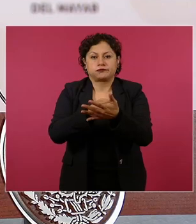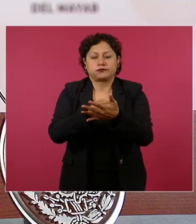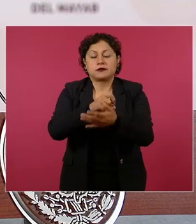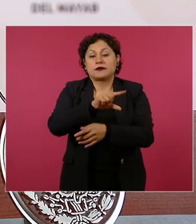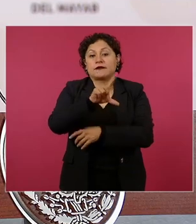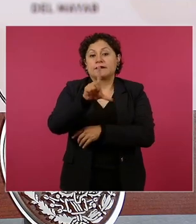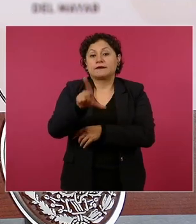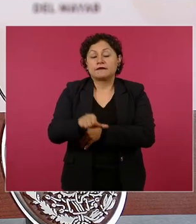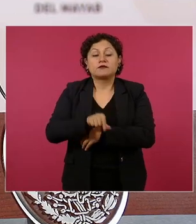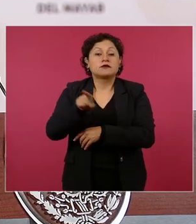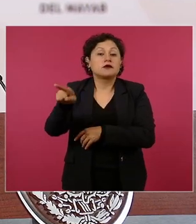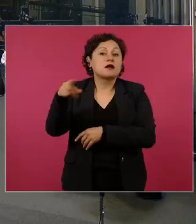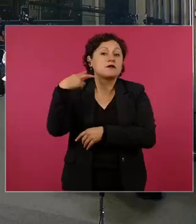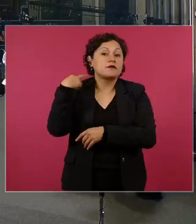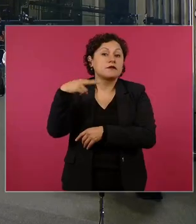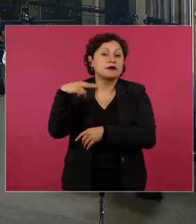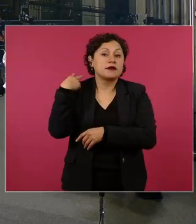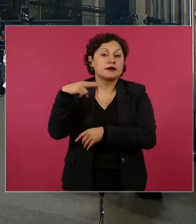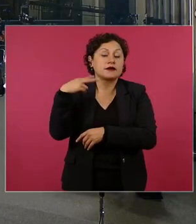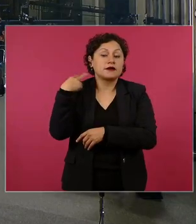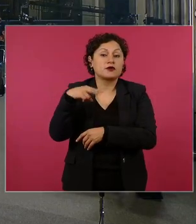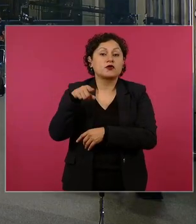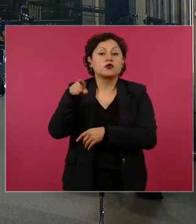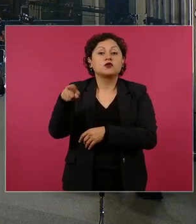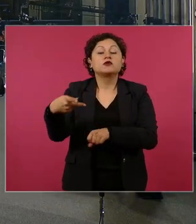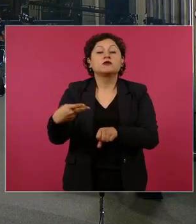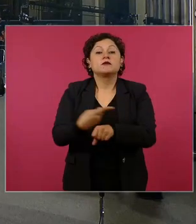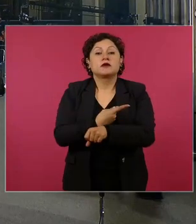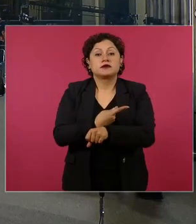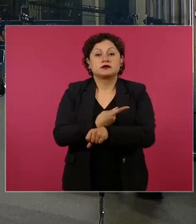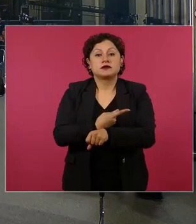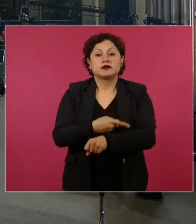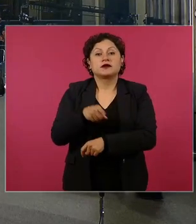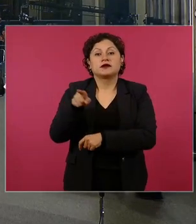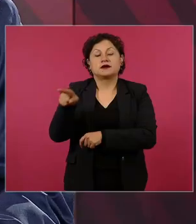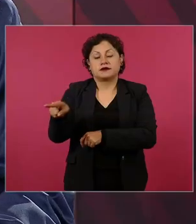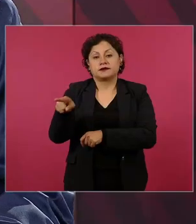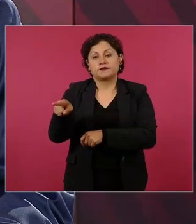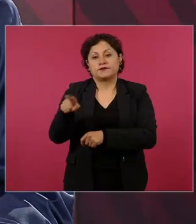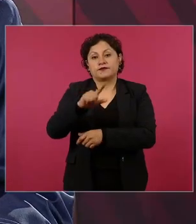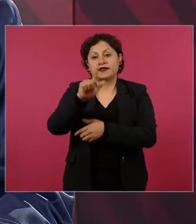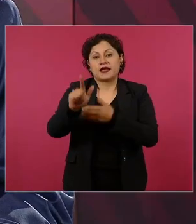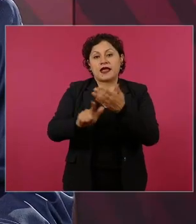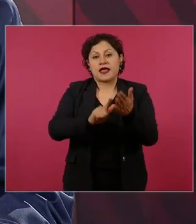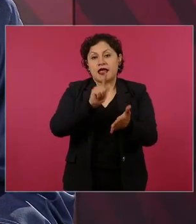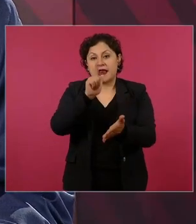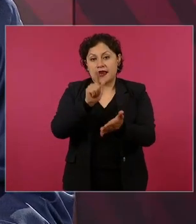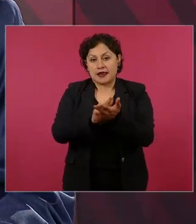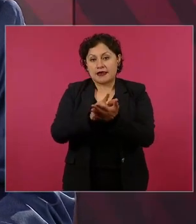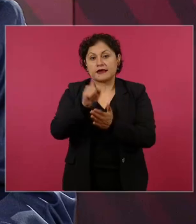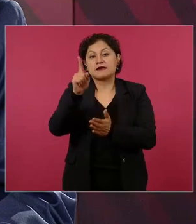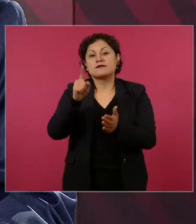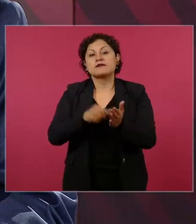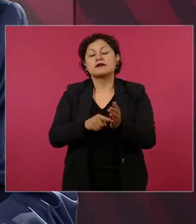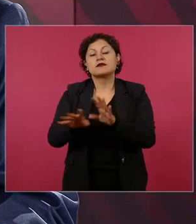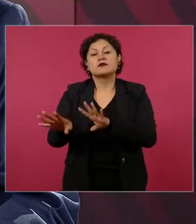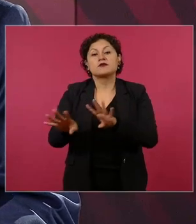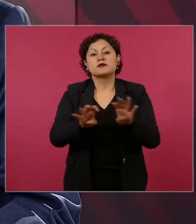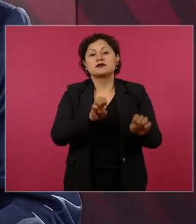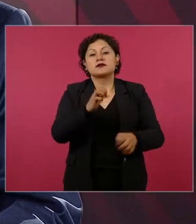en Veracruz se promulga la ley agraria del 6 de enero